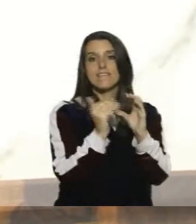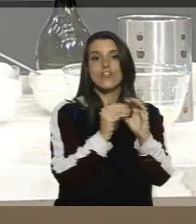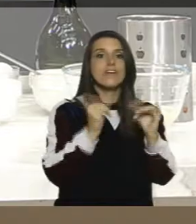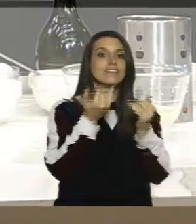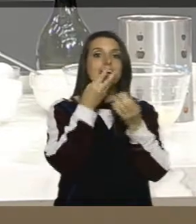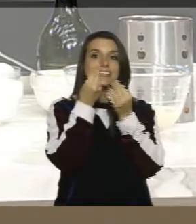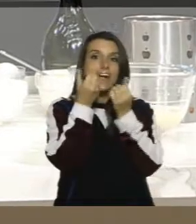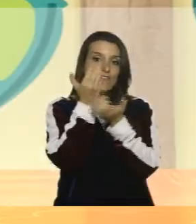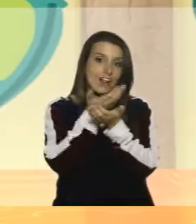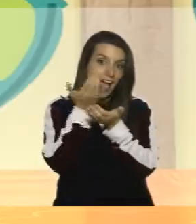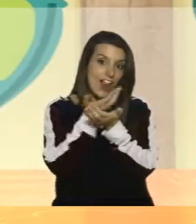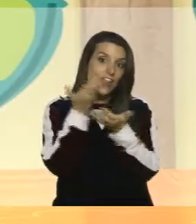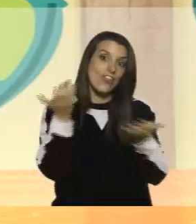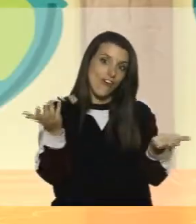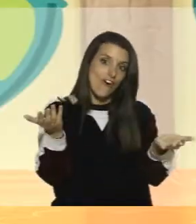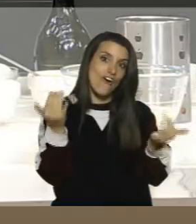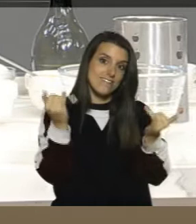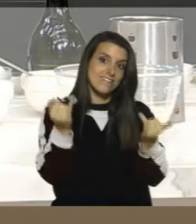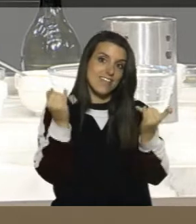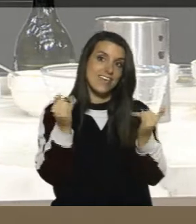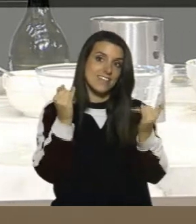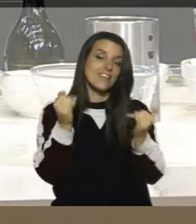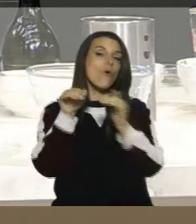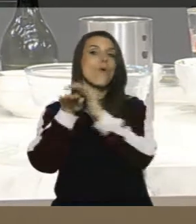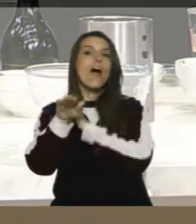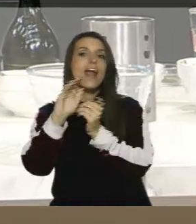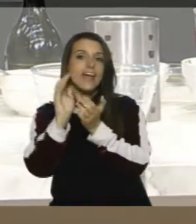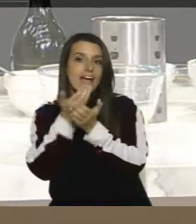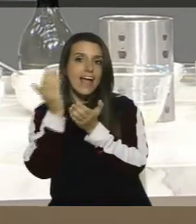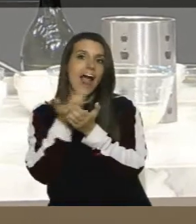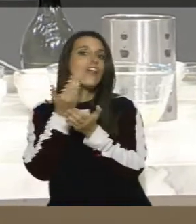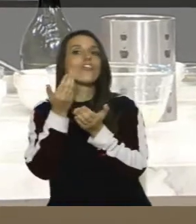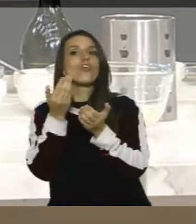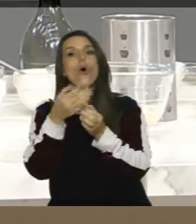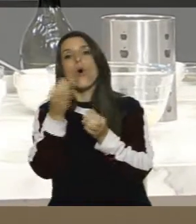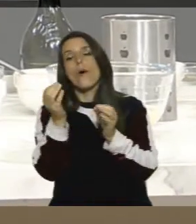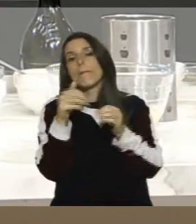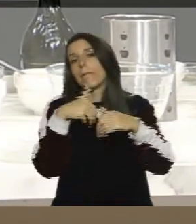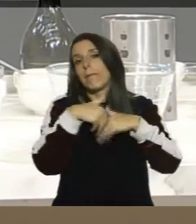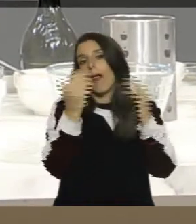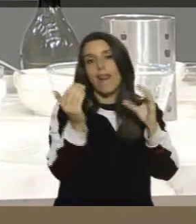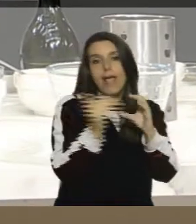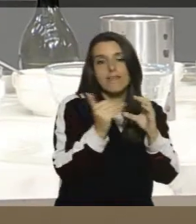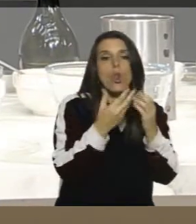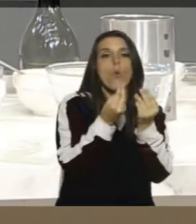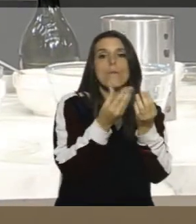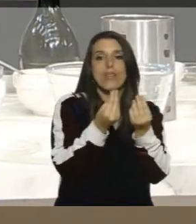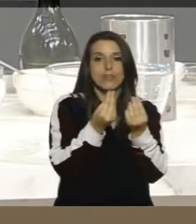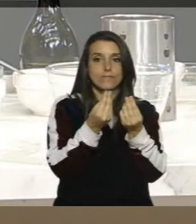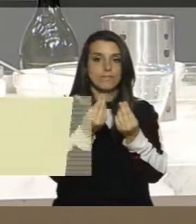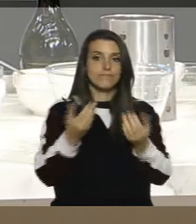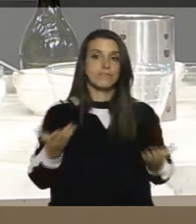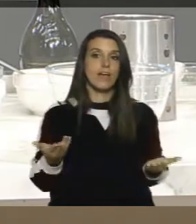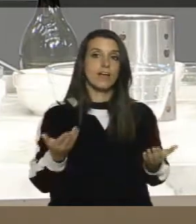nos queda el caldo también. Claro, claro. El caldo brillante, lo guardamos, brillante. Podemos hacer una sopita, podemos utilizar un poquito para el relleno para que nos quede más húmedo. ¿Tá?